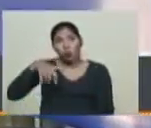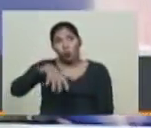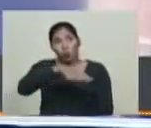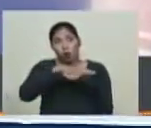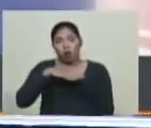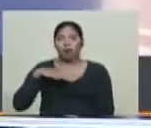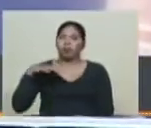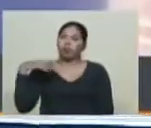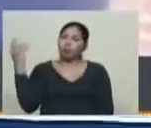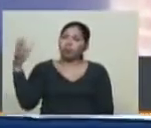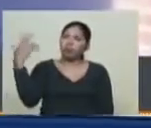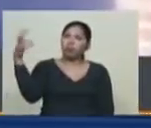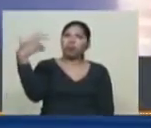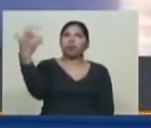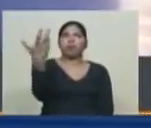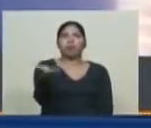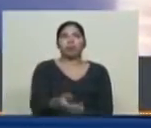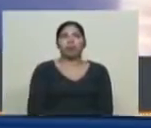de Pariata.